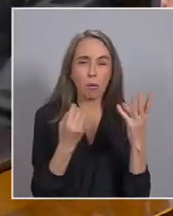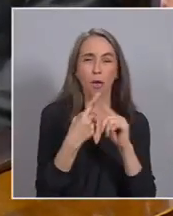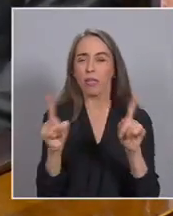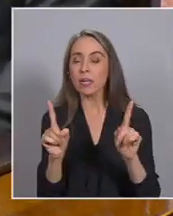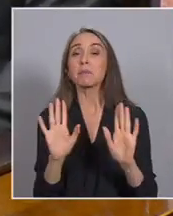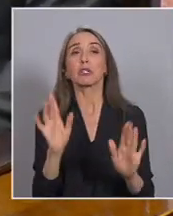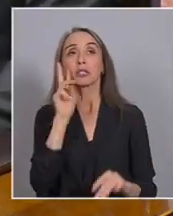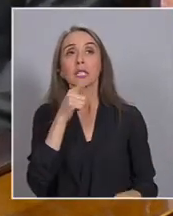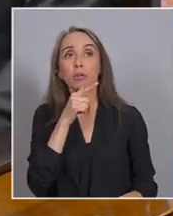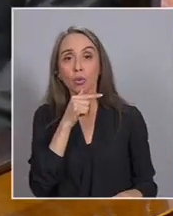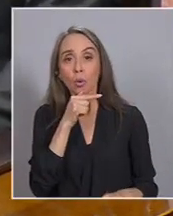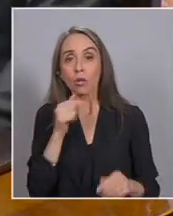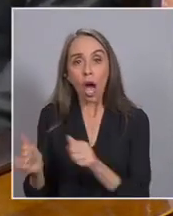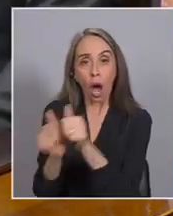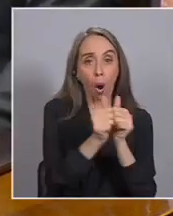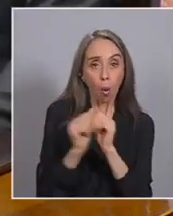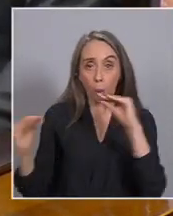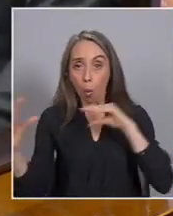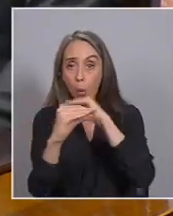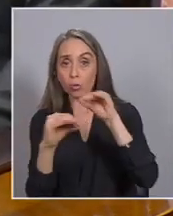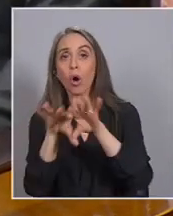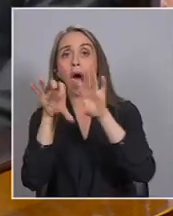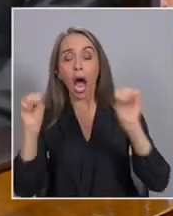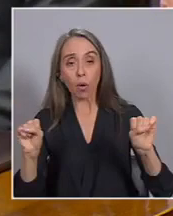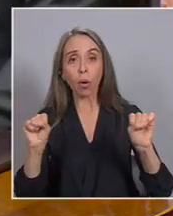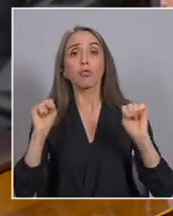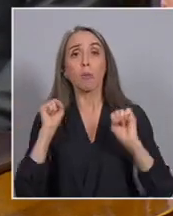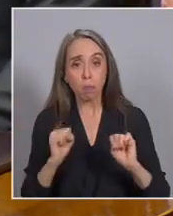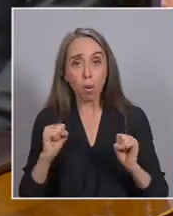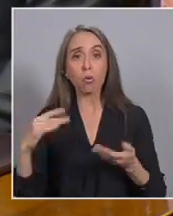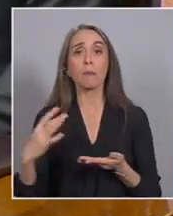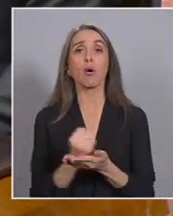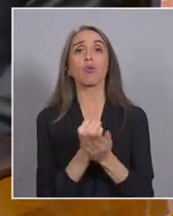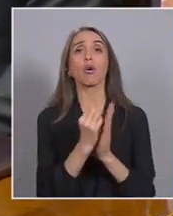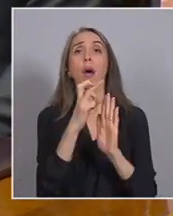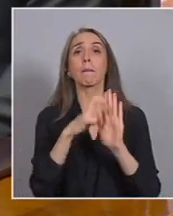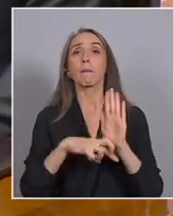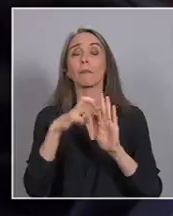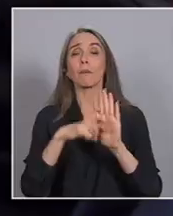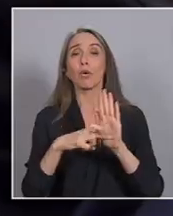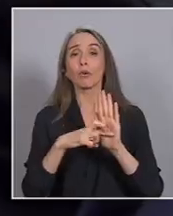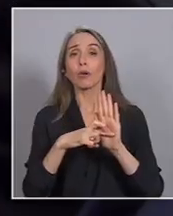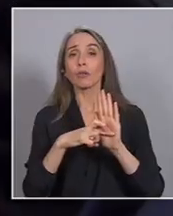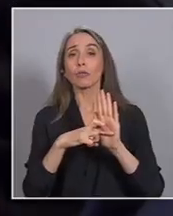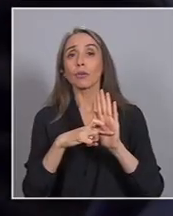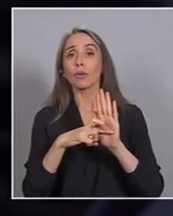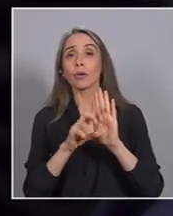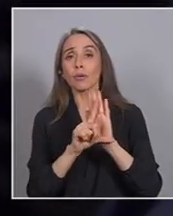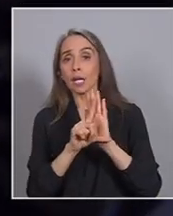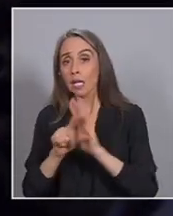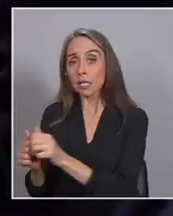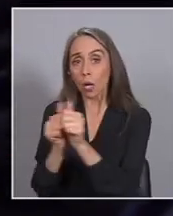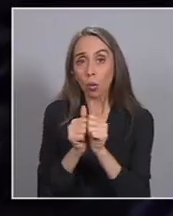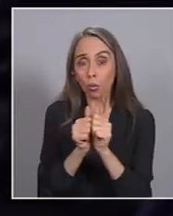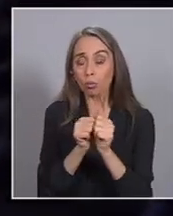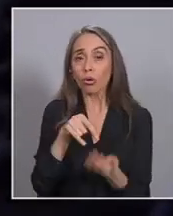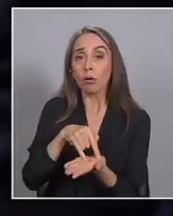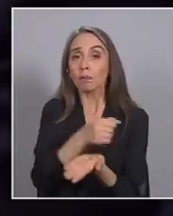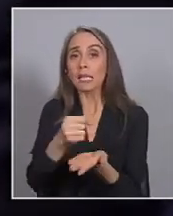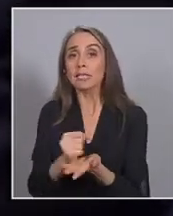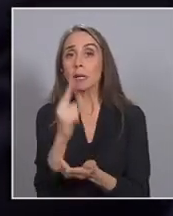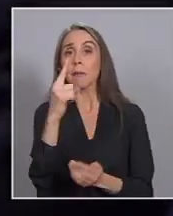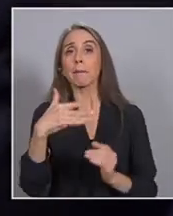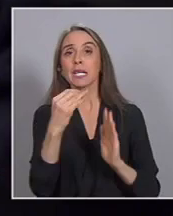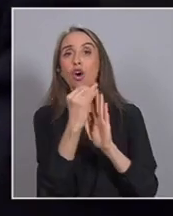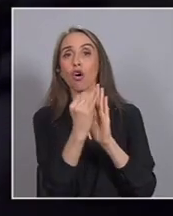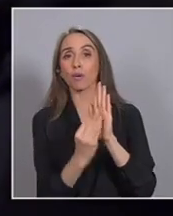duda que juntándonos nos vamos a poner de acuerdo y vamos a sacar adelante los proyectos que en conjunto priorizamos.